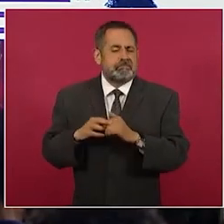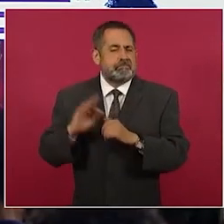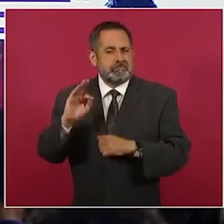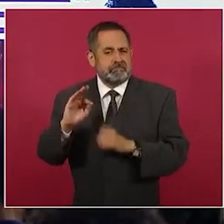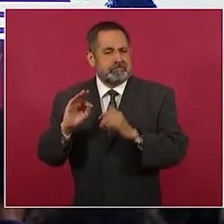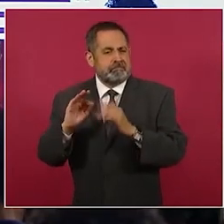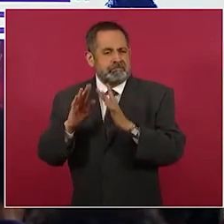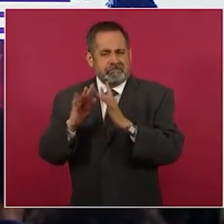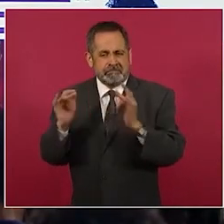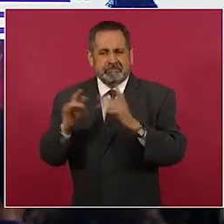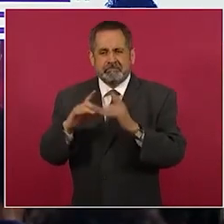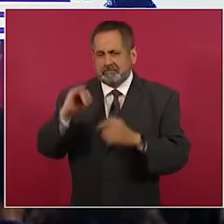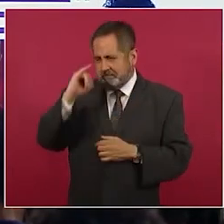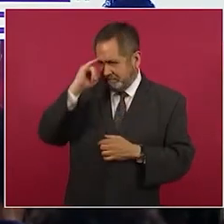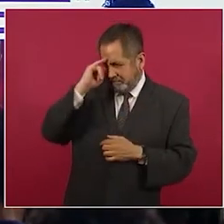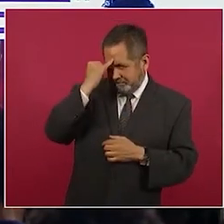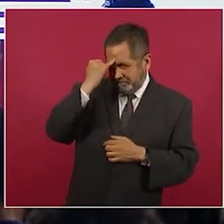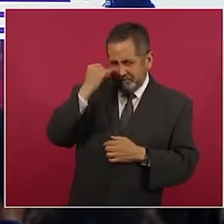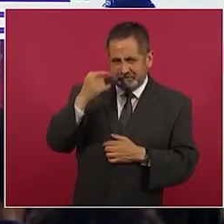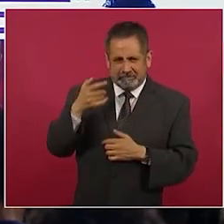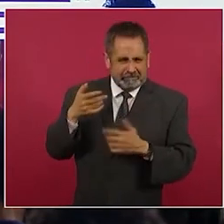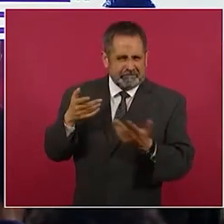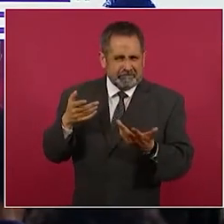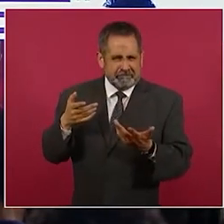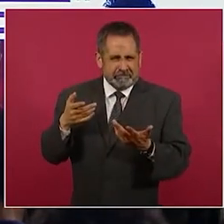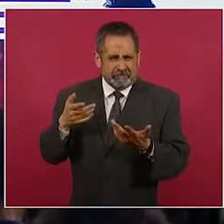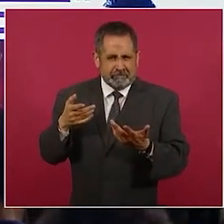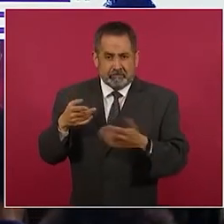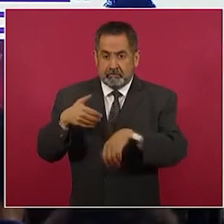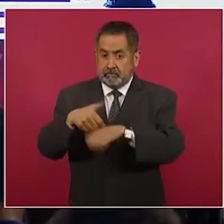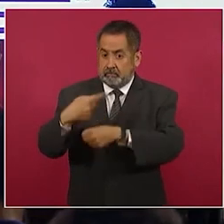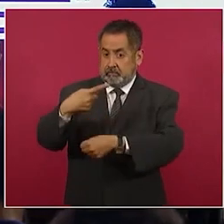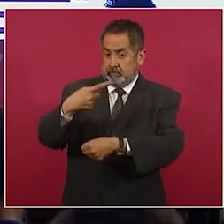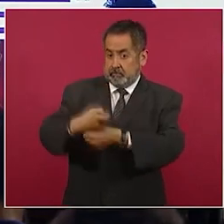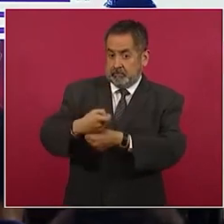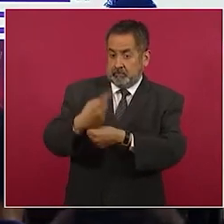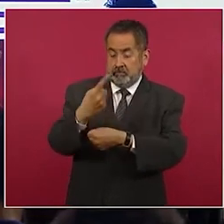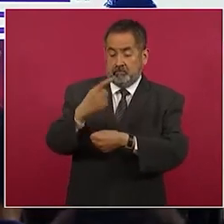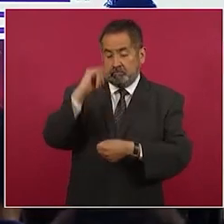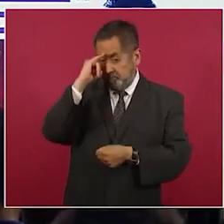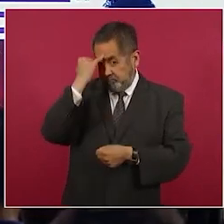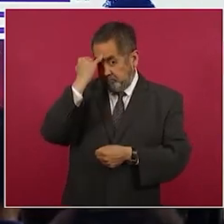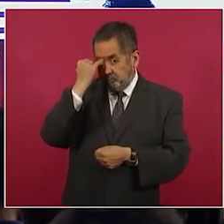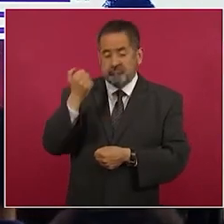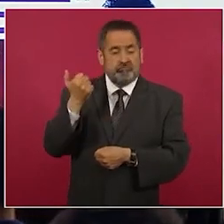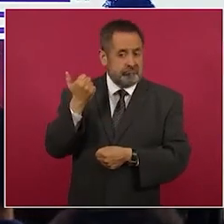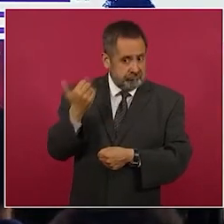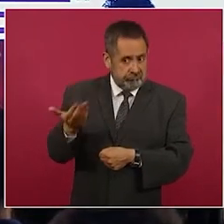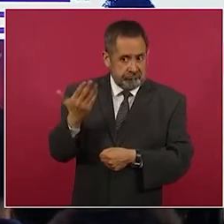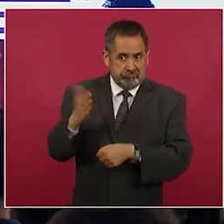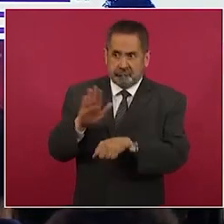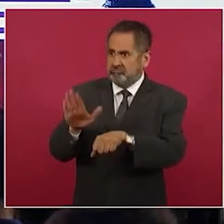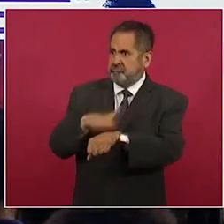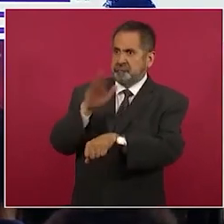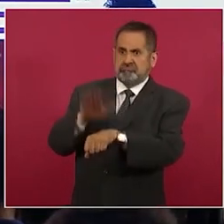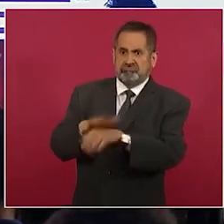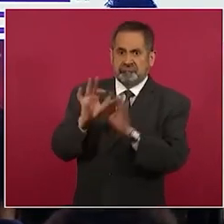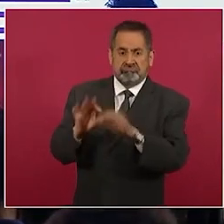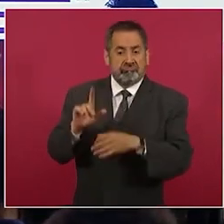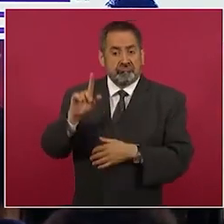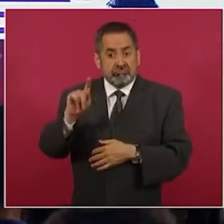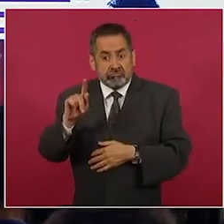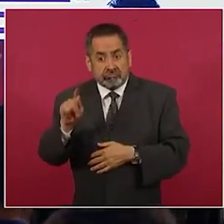Francia, India. Él es el número uno, Modi. Tiene 76.